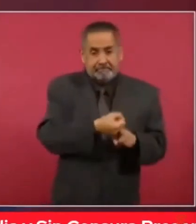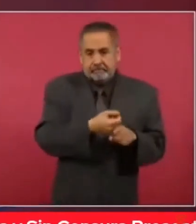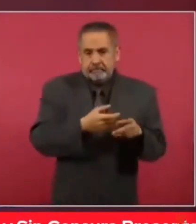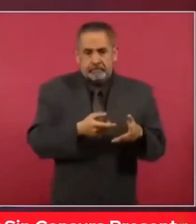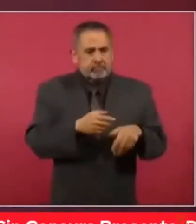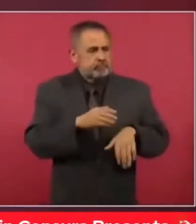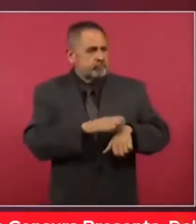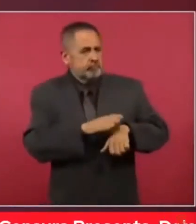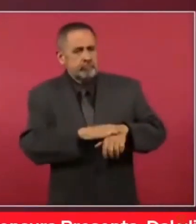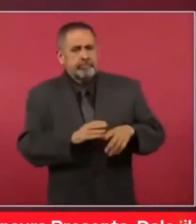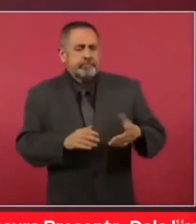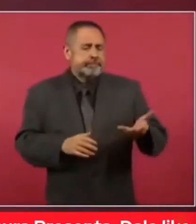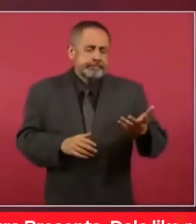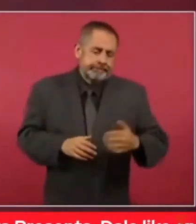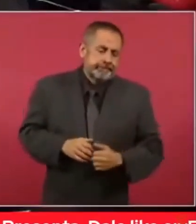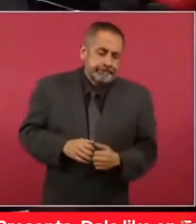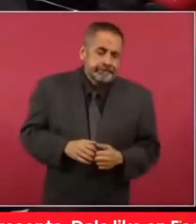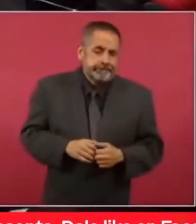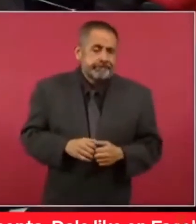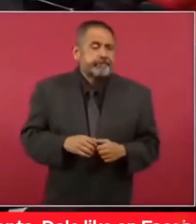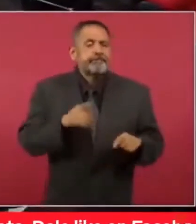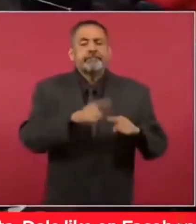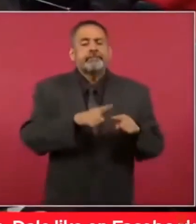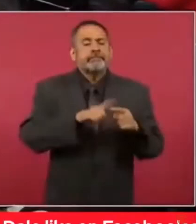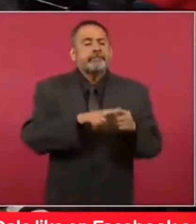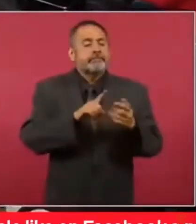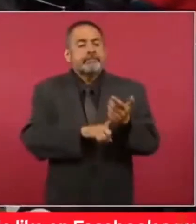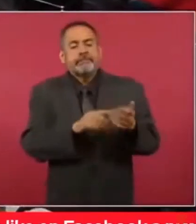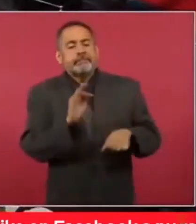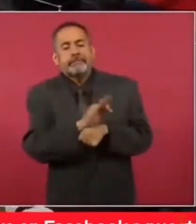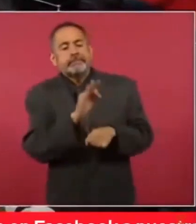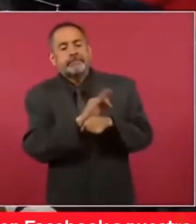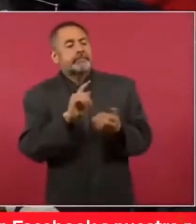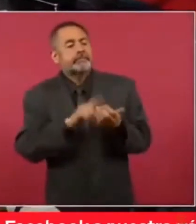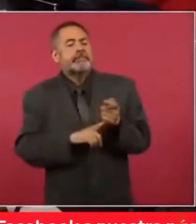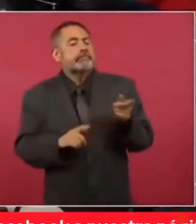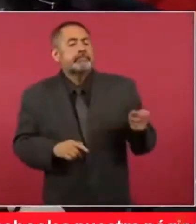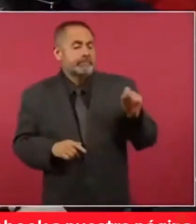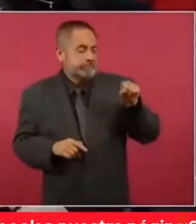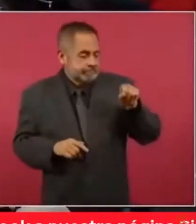que tiene pues uno de sus brazos